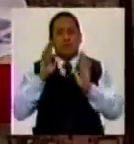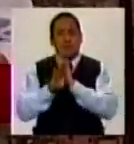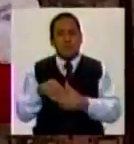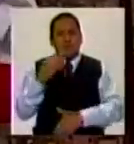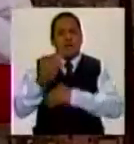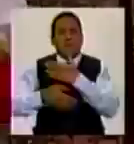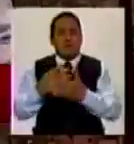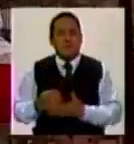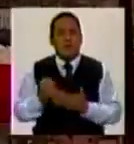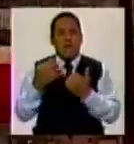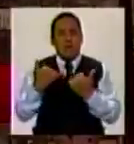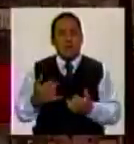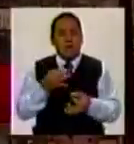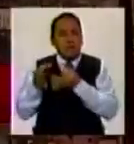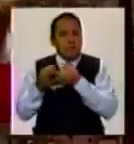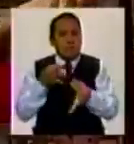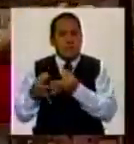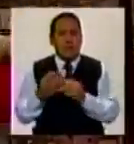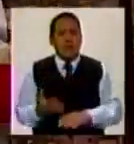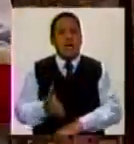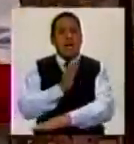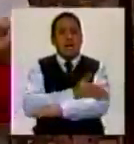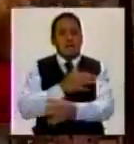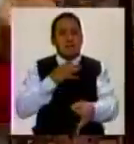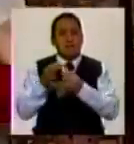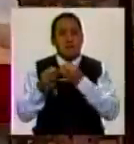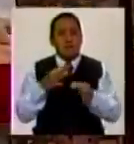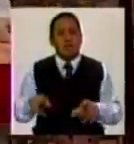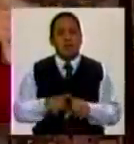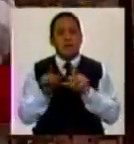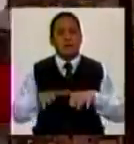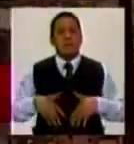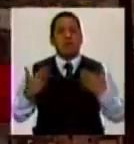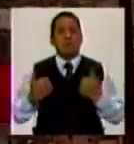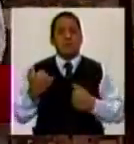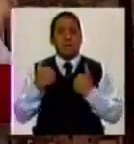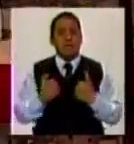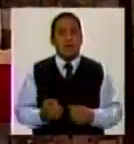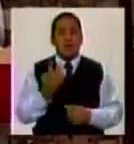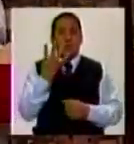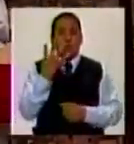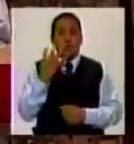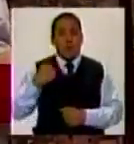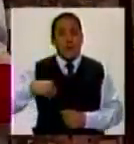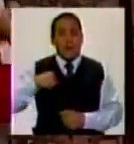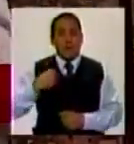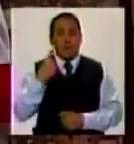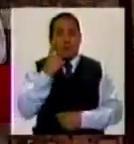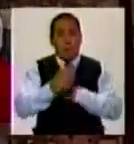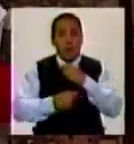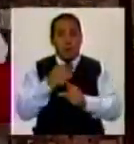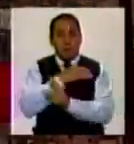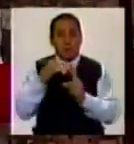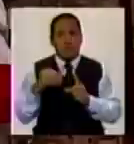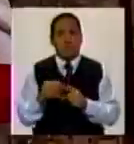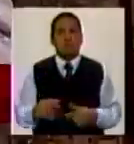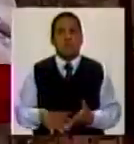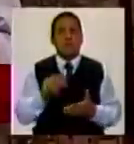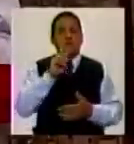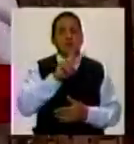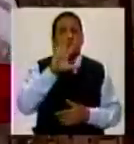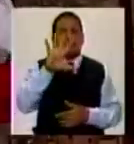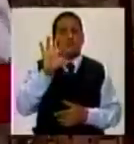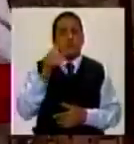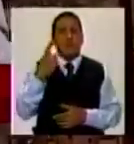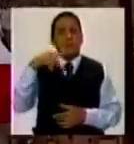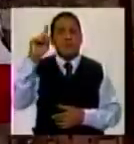que está pasando que no quieren decir. Antes se mencionó que podríamos tener 4 alcaldes en 1 año y medio. El número de los 250 millones de